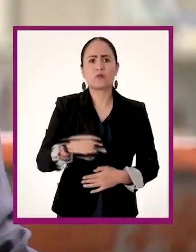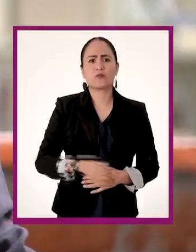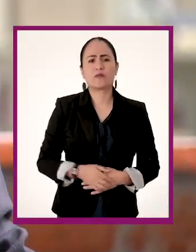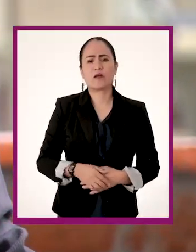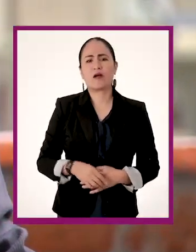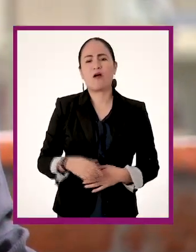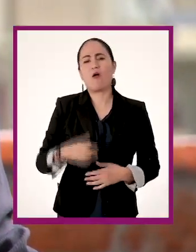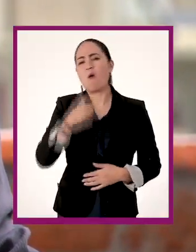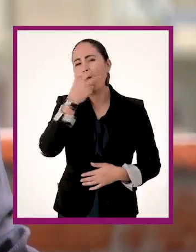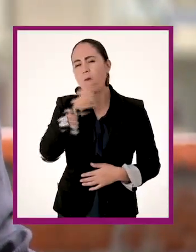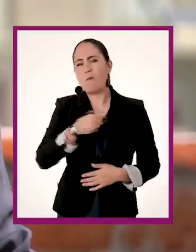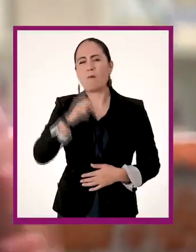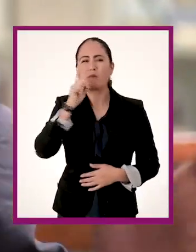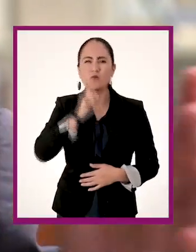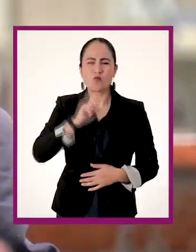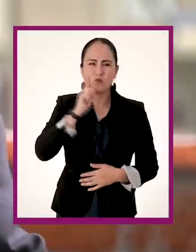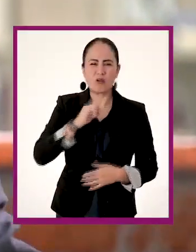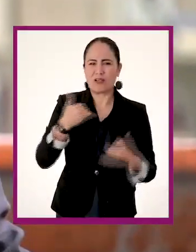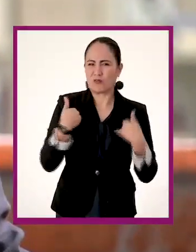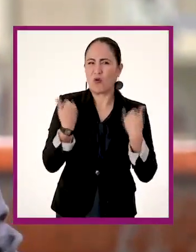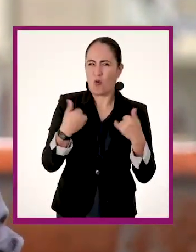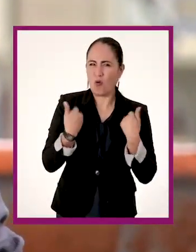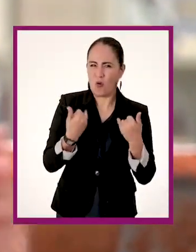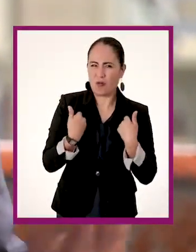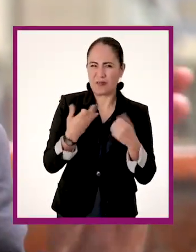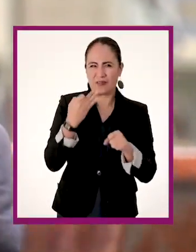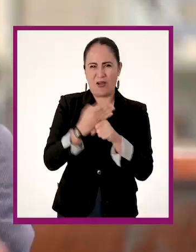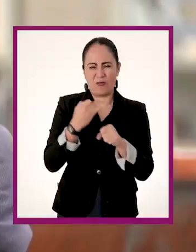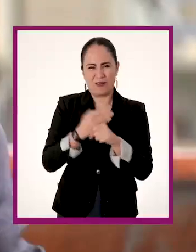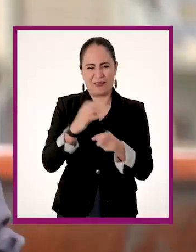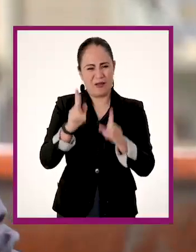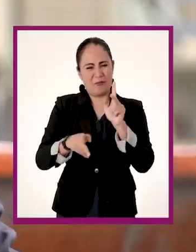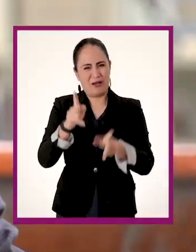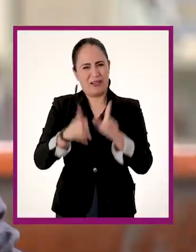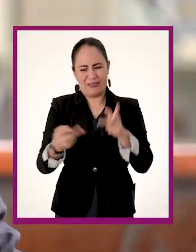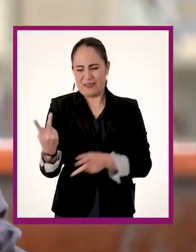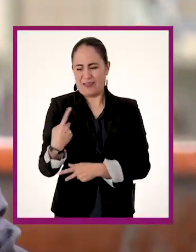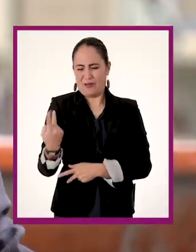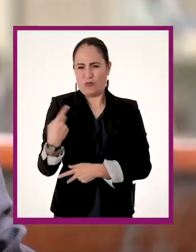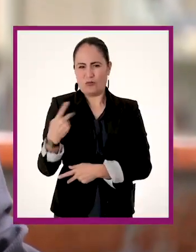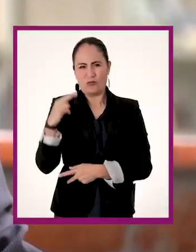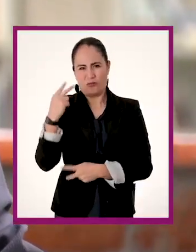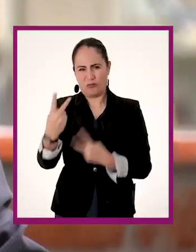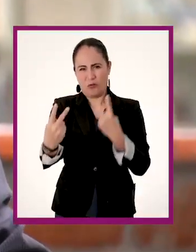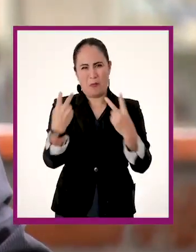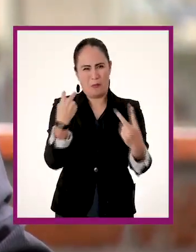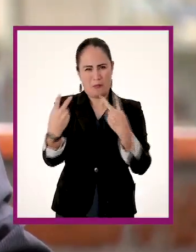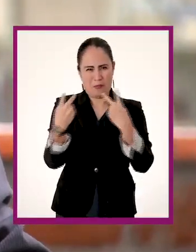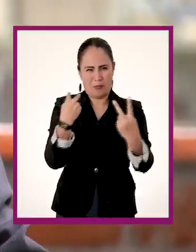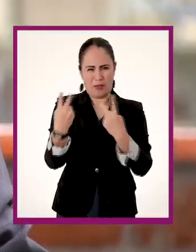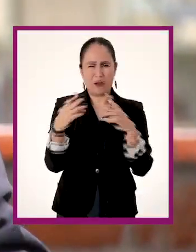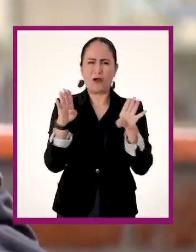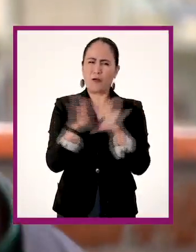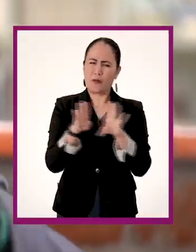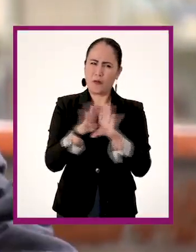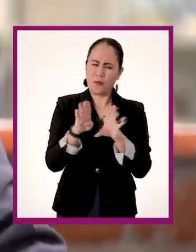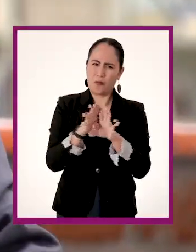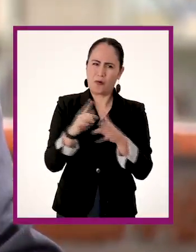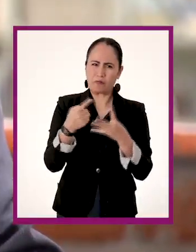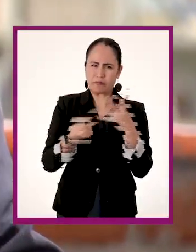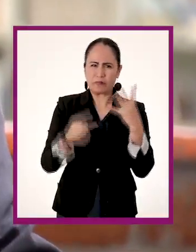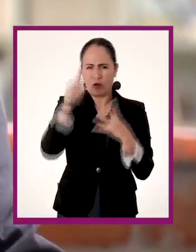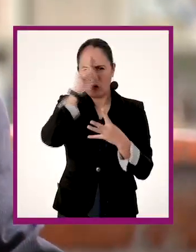a los muchachas y muchachos que están contemplando esta conversación que tenemos ahora como una